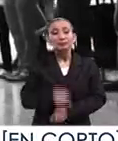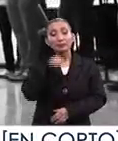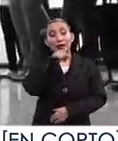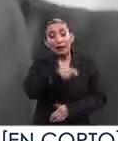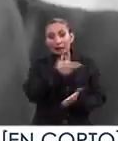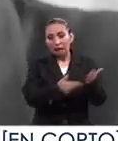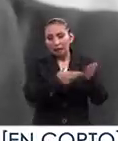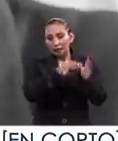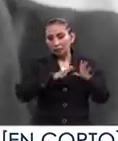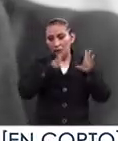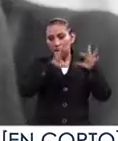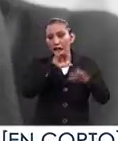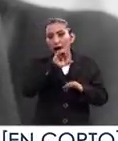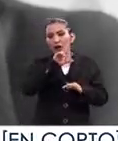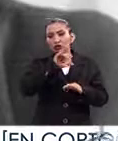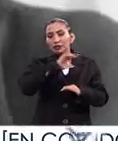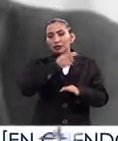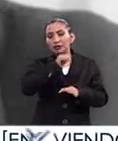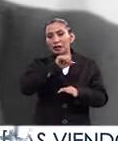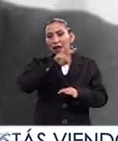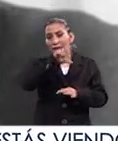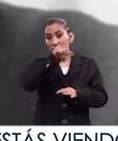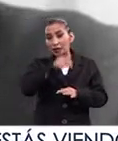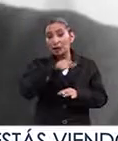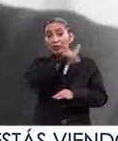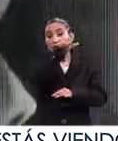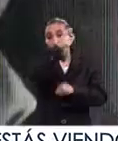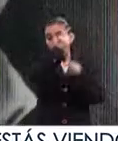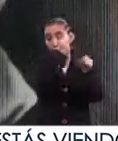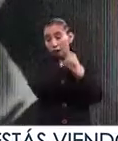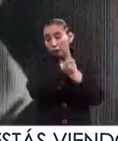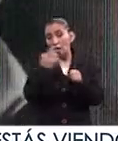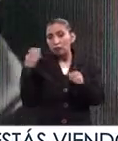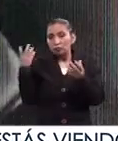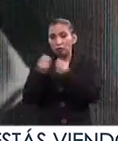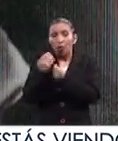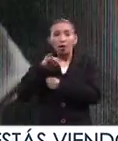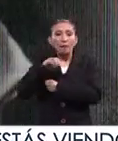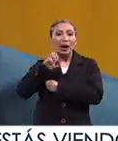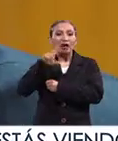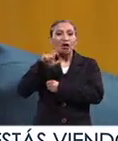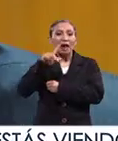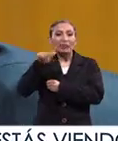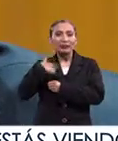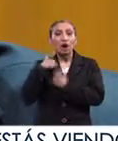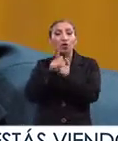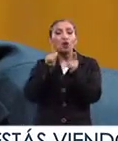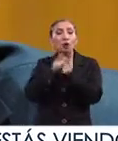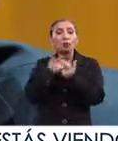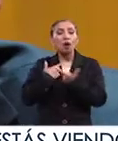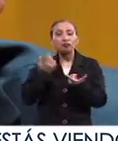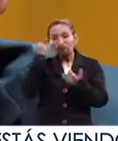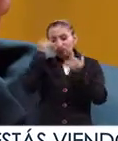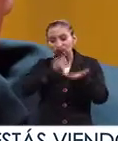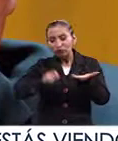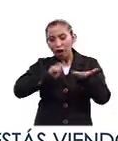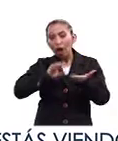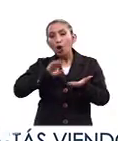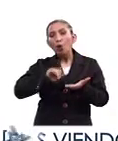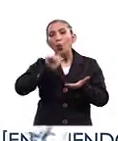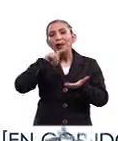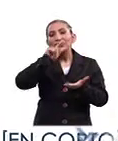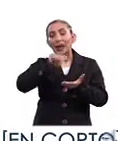en el taller fundado por Carlos Chávez. Un año después, creó junto con Mario Lavista el grupo de composición